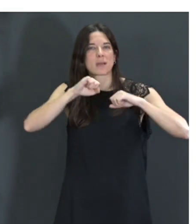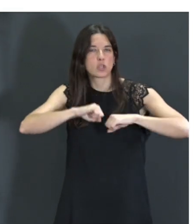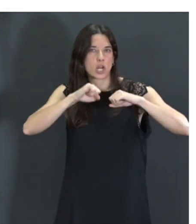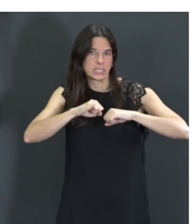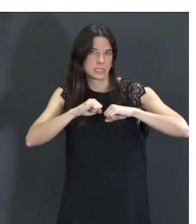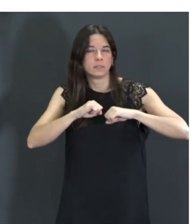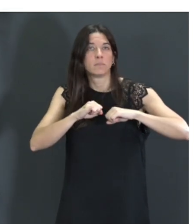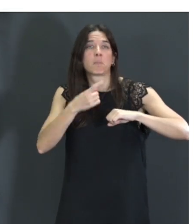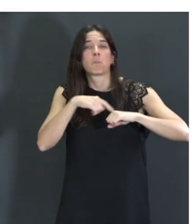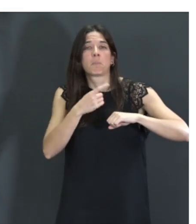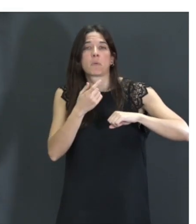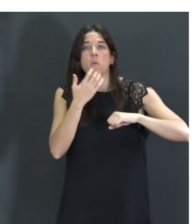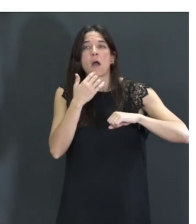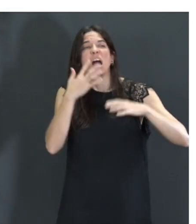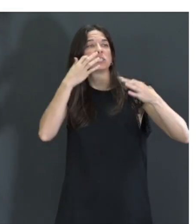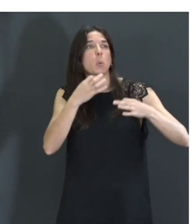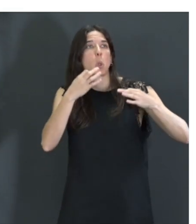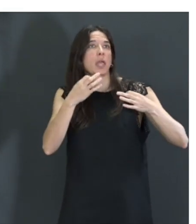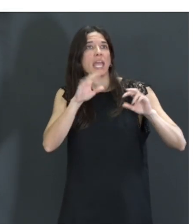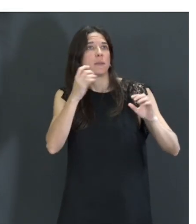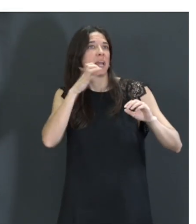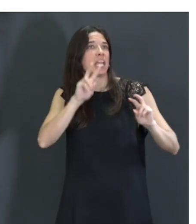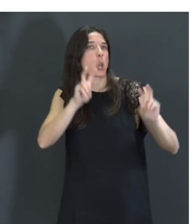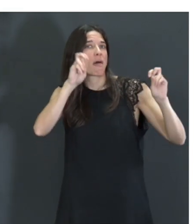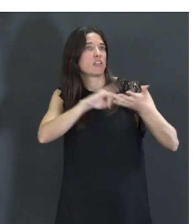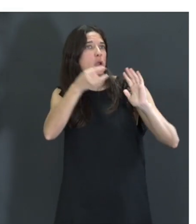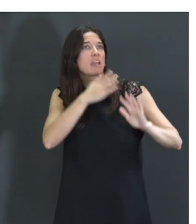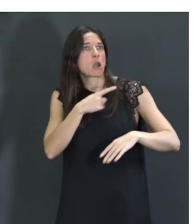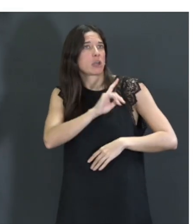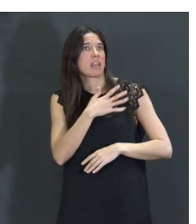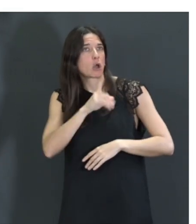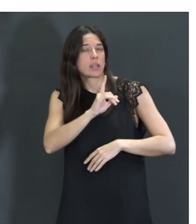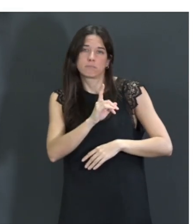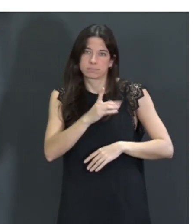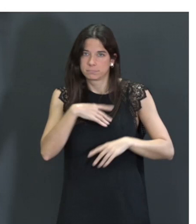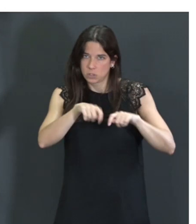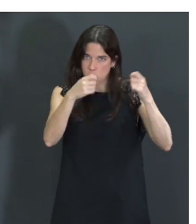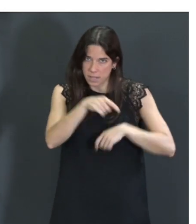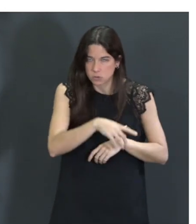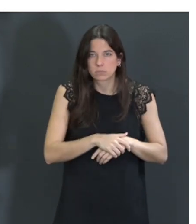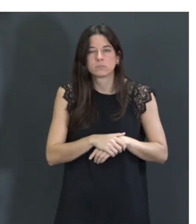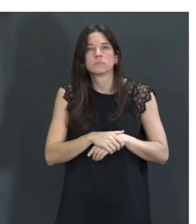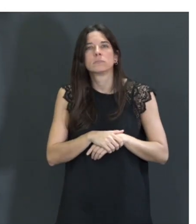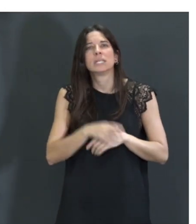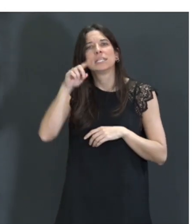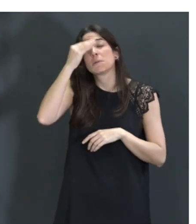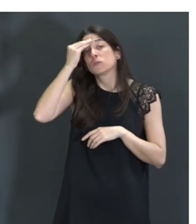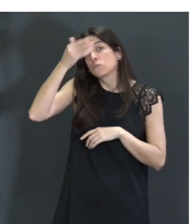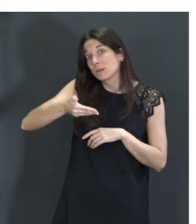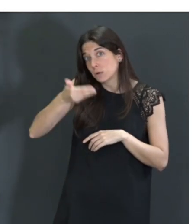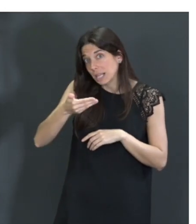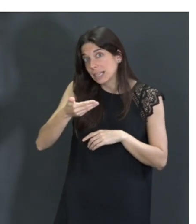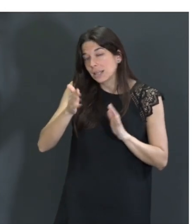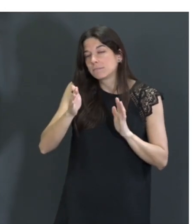no van a querer aceptar este tipo de innovaciones tecnológicas. Y me ha parecido muy importante,